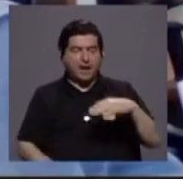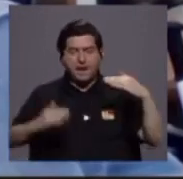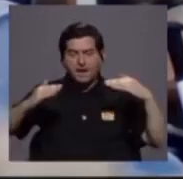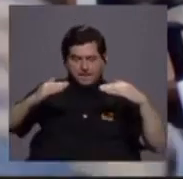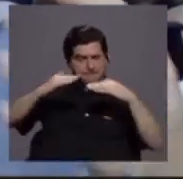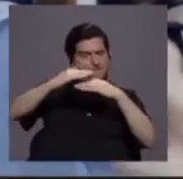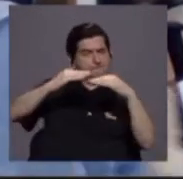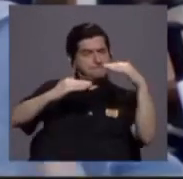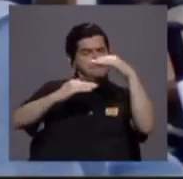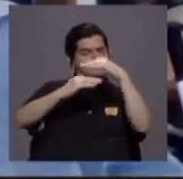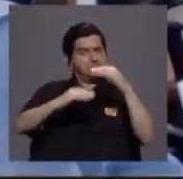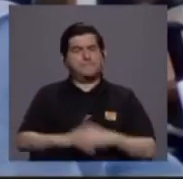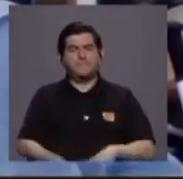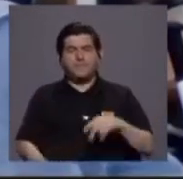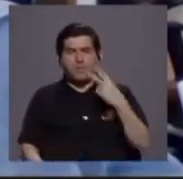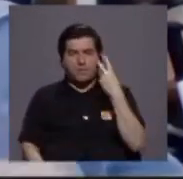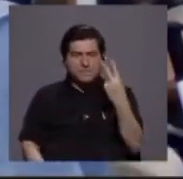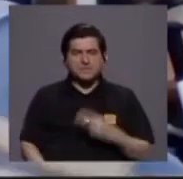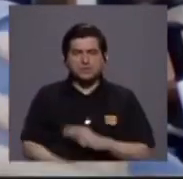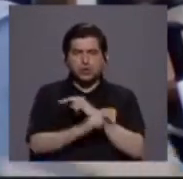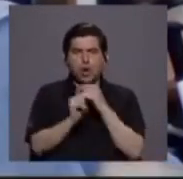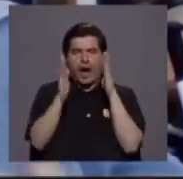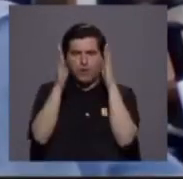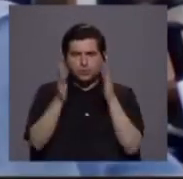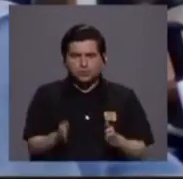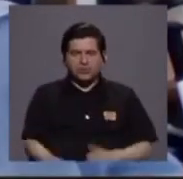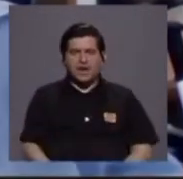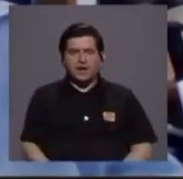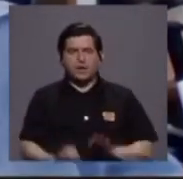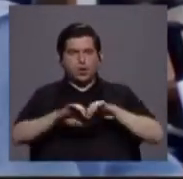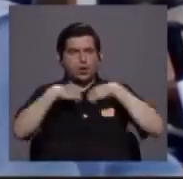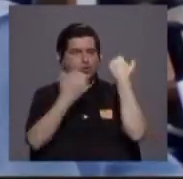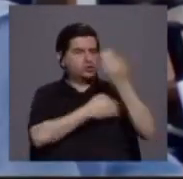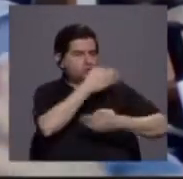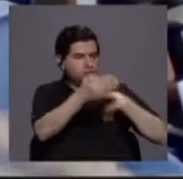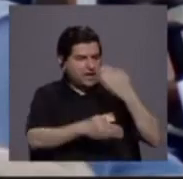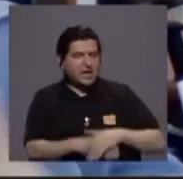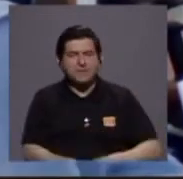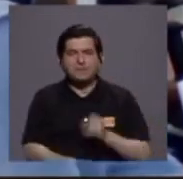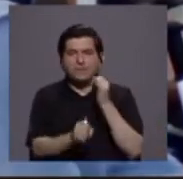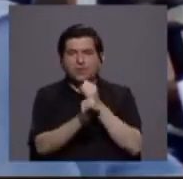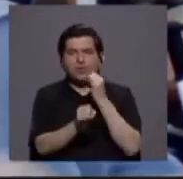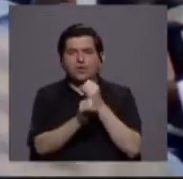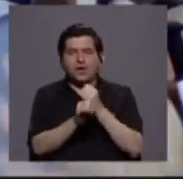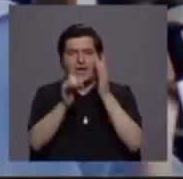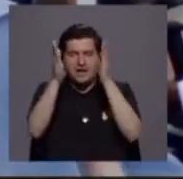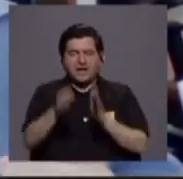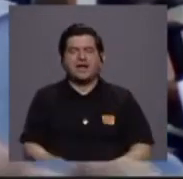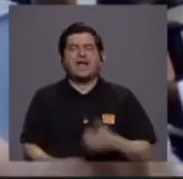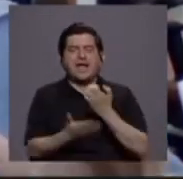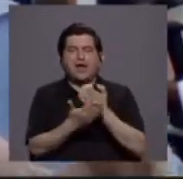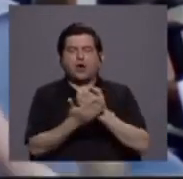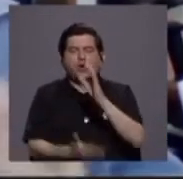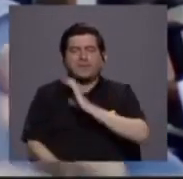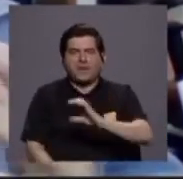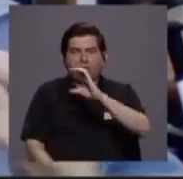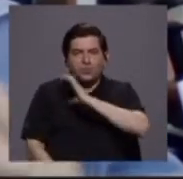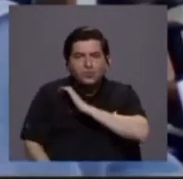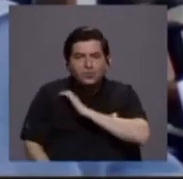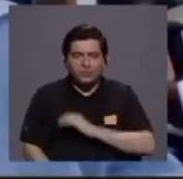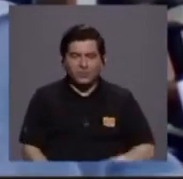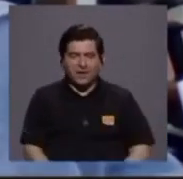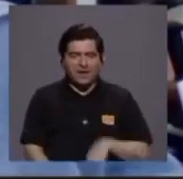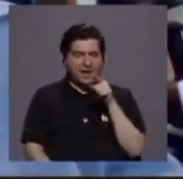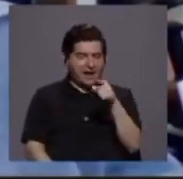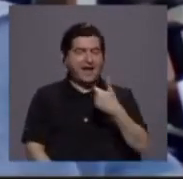con visiones de los austriacos, de gente de tipo evolutivo, institucionalista, de economía conductual. Pues ahí creo